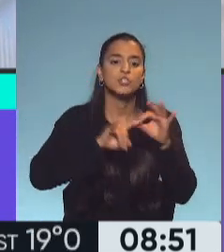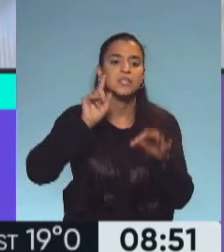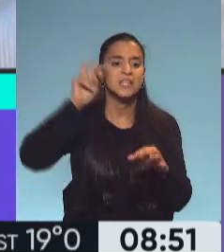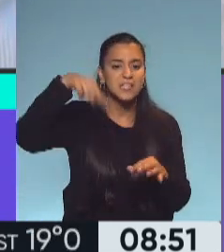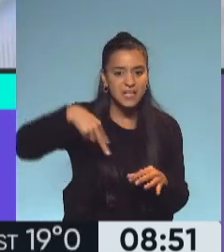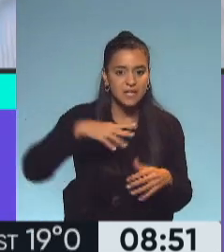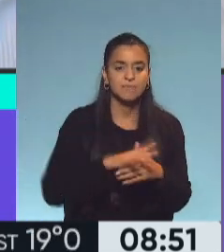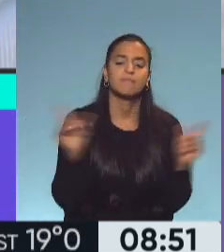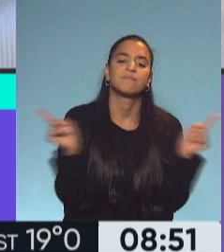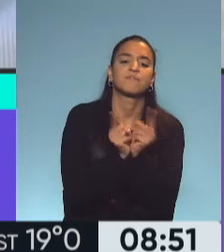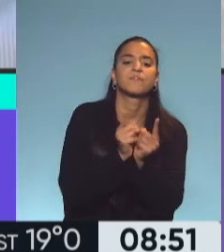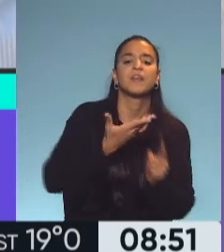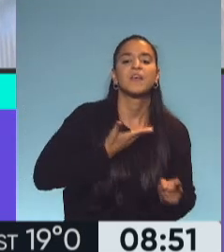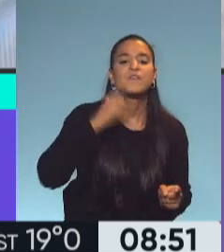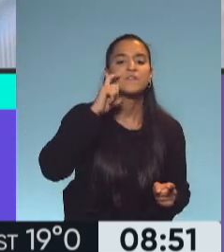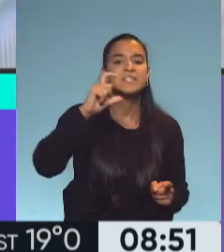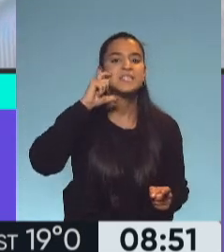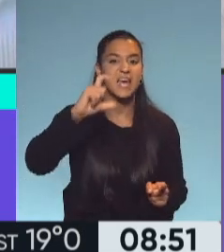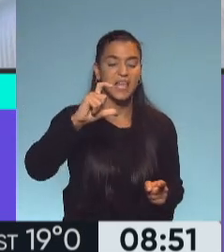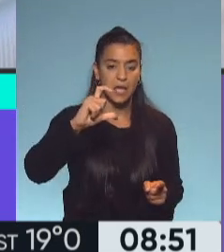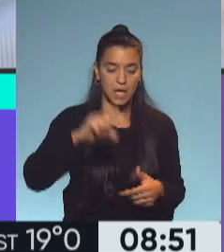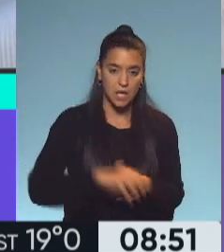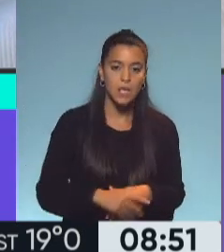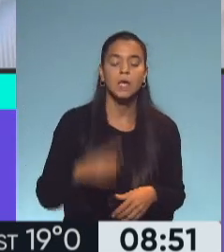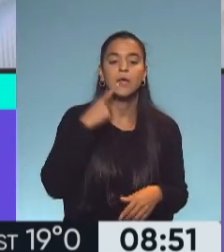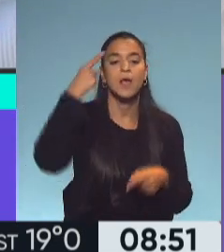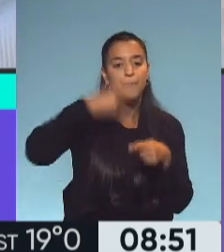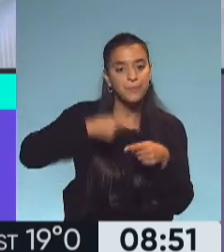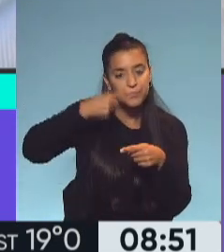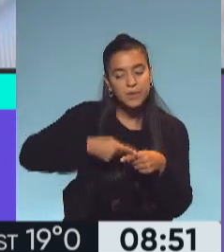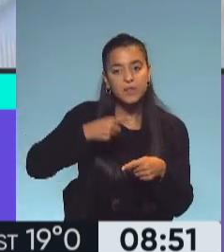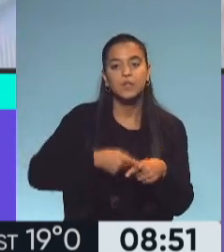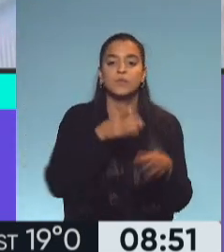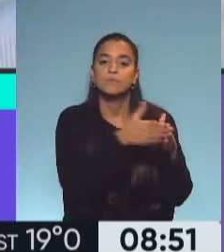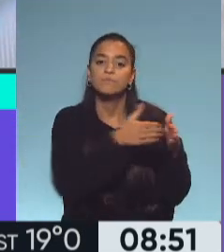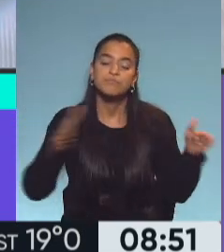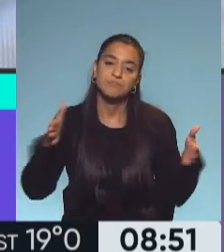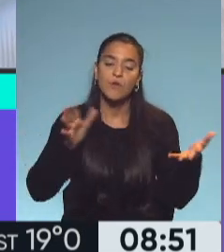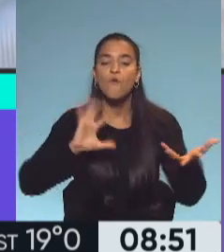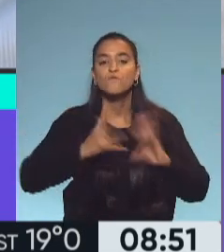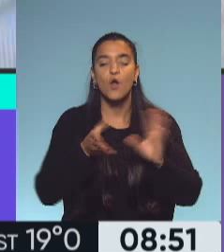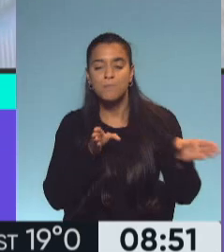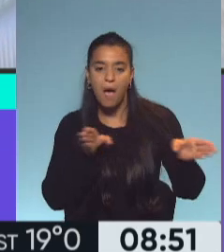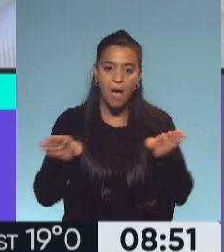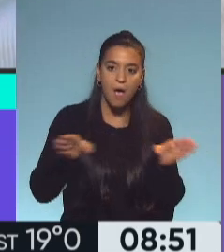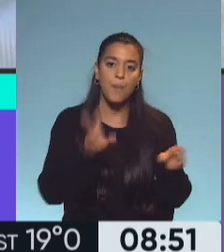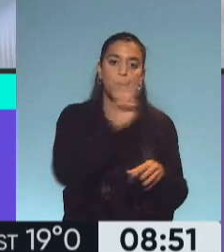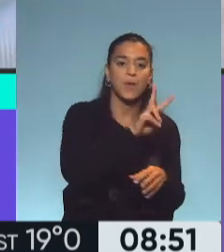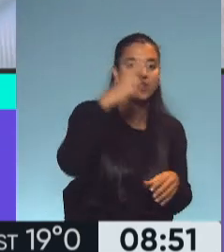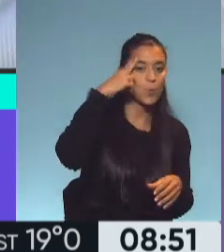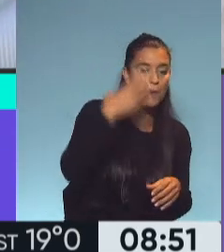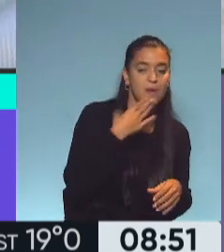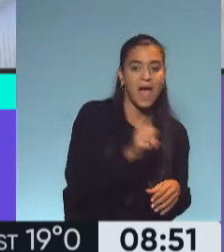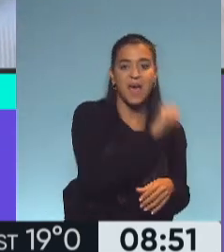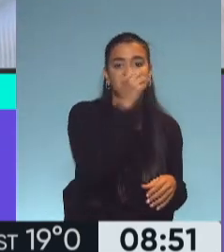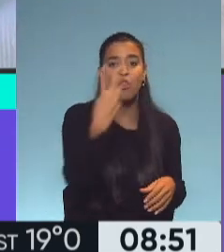una sigla porque era demasiado largo. Esta edición que se va a desarrollar de modo híbrido, ya que del 29 de abril